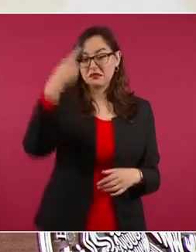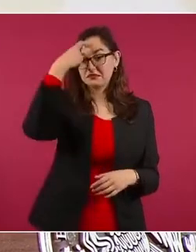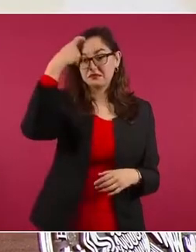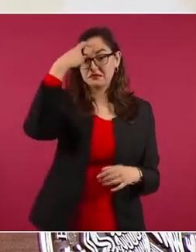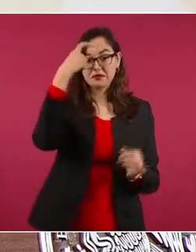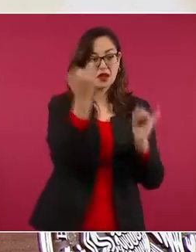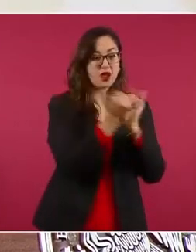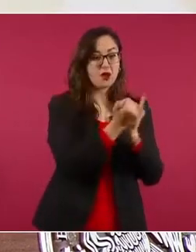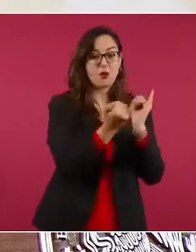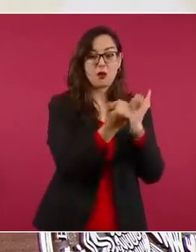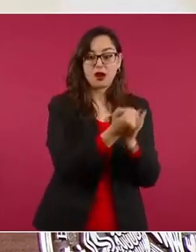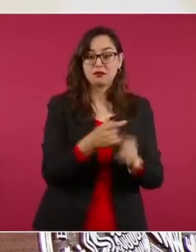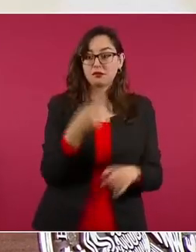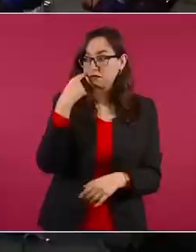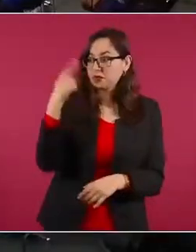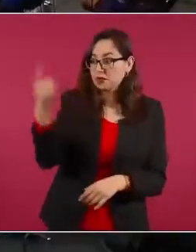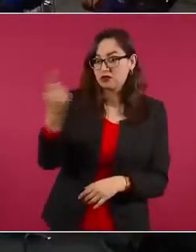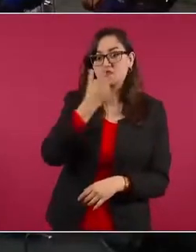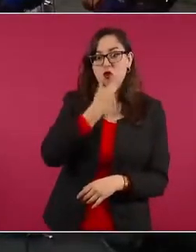del cuchillo.